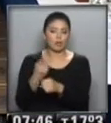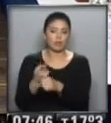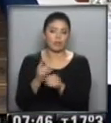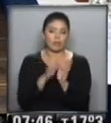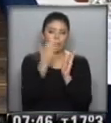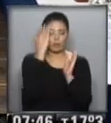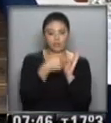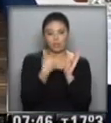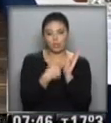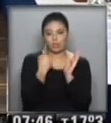constitución nacional